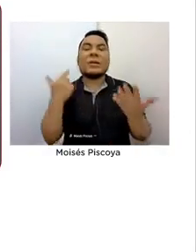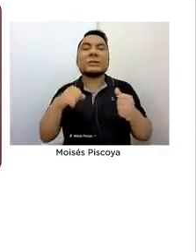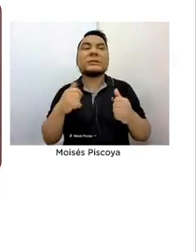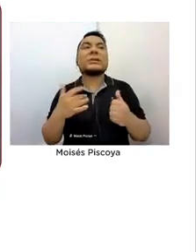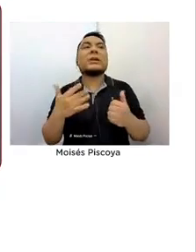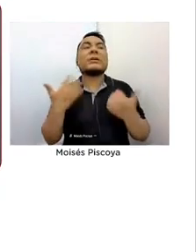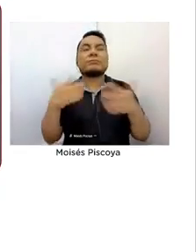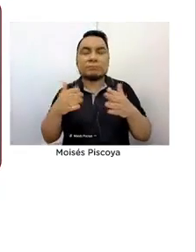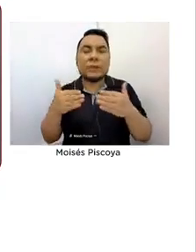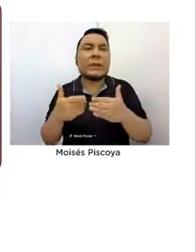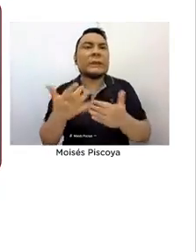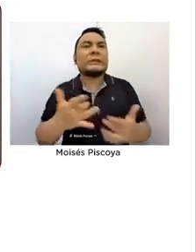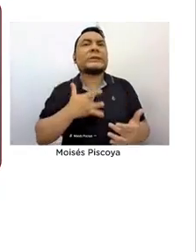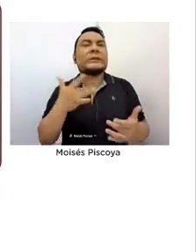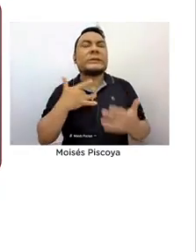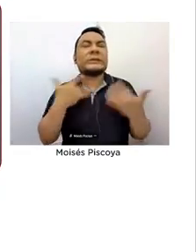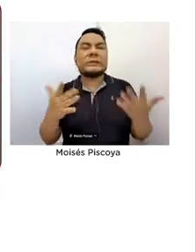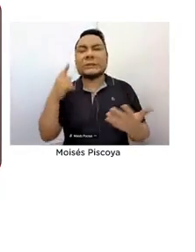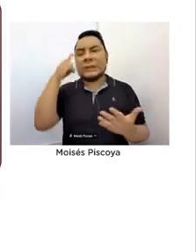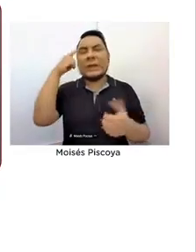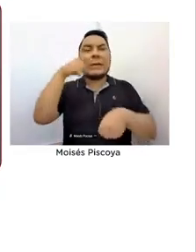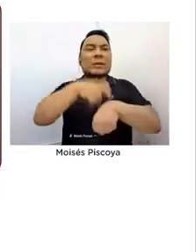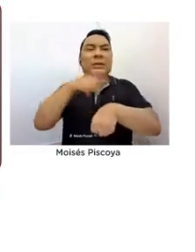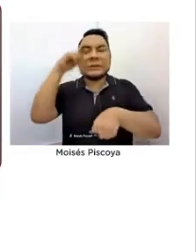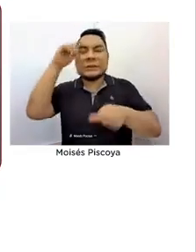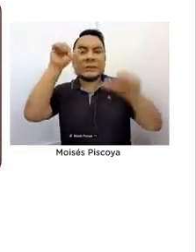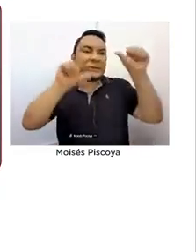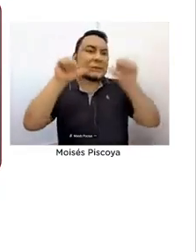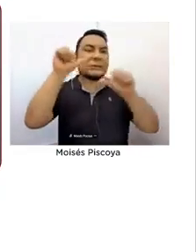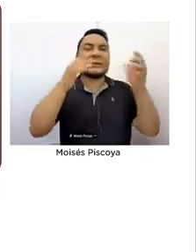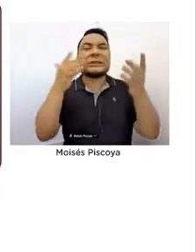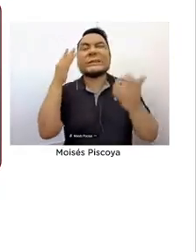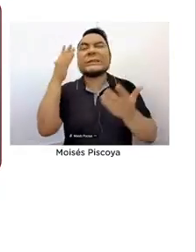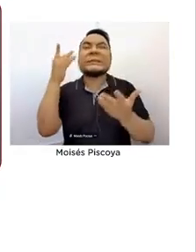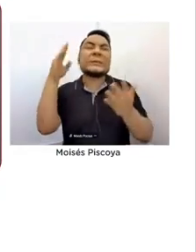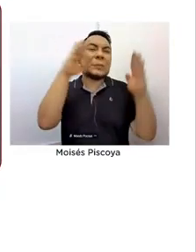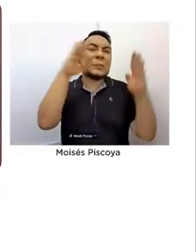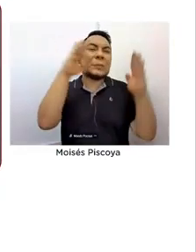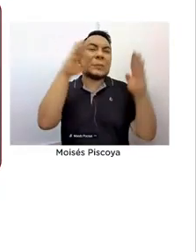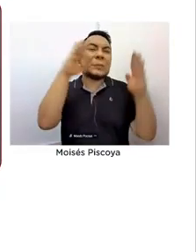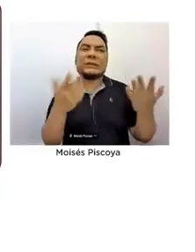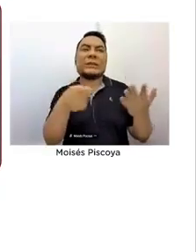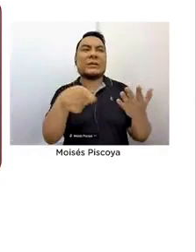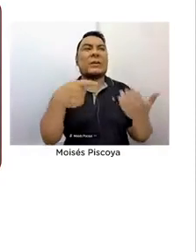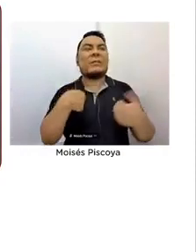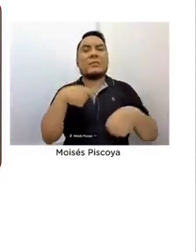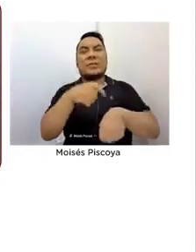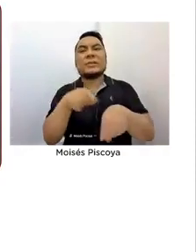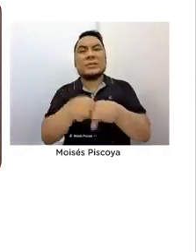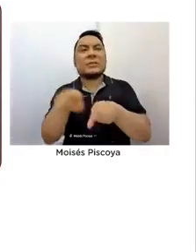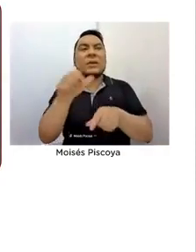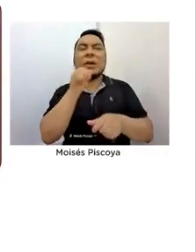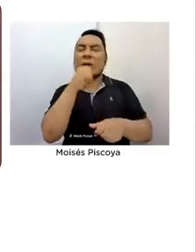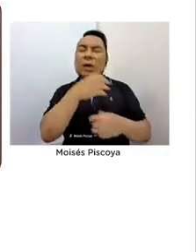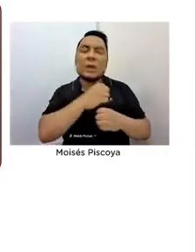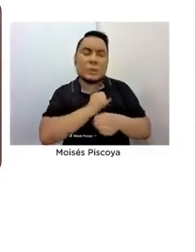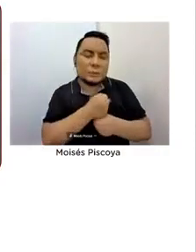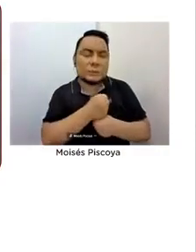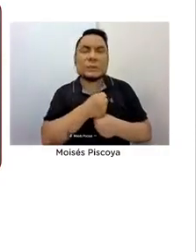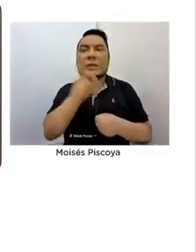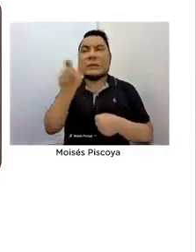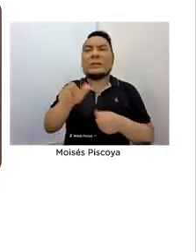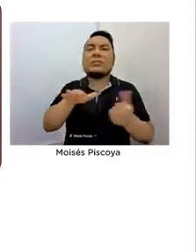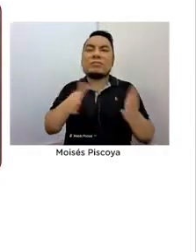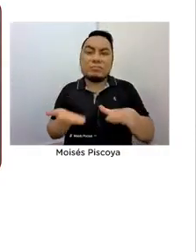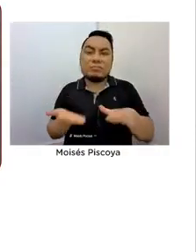afrontando momentos de incertidumbre, hemos afrontado y pasado quizá momentos de dolor, quizá situaciones